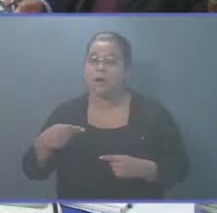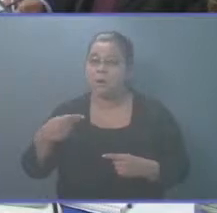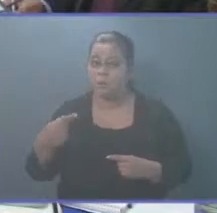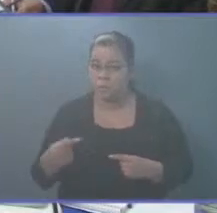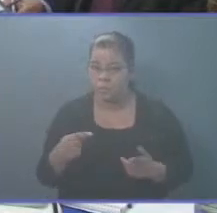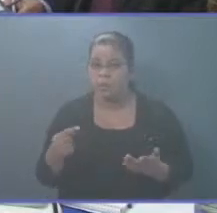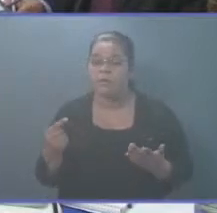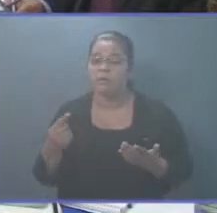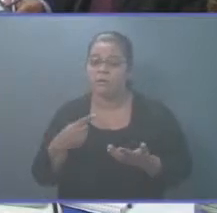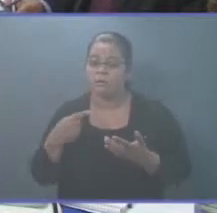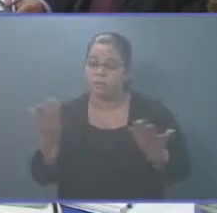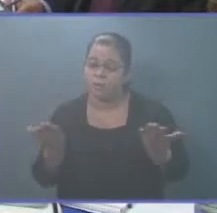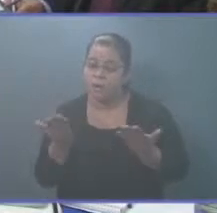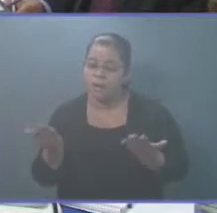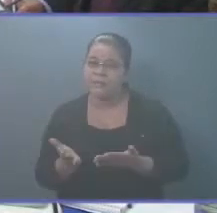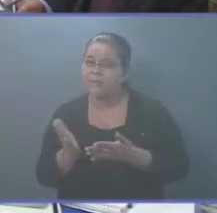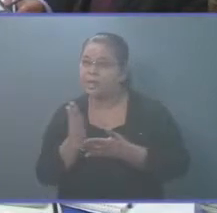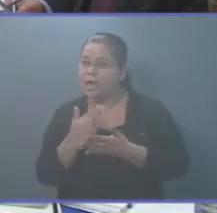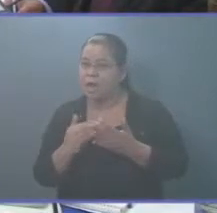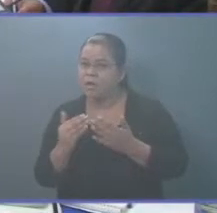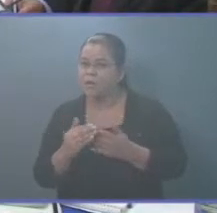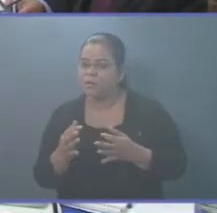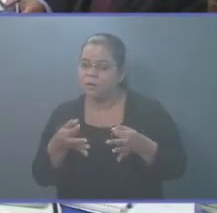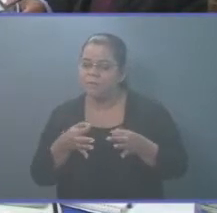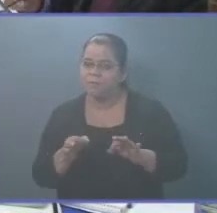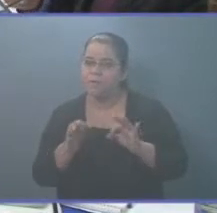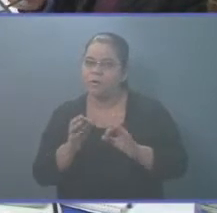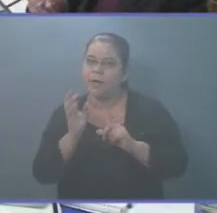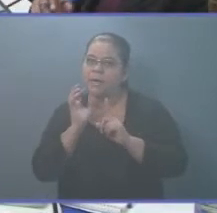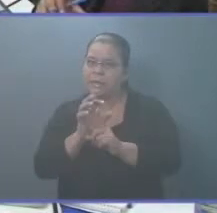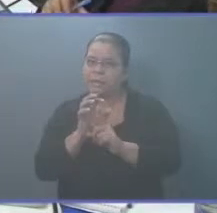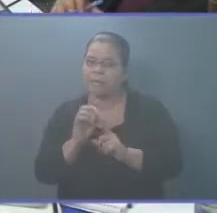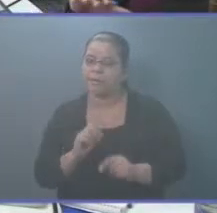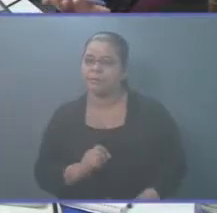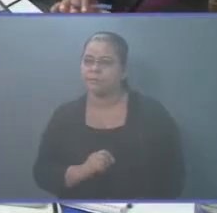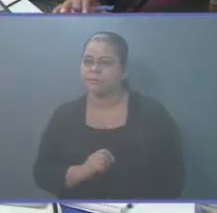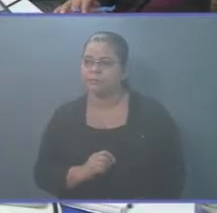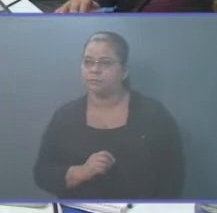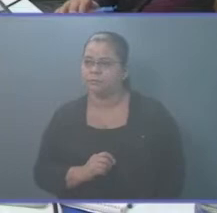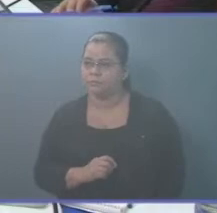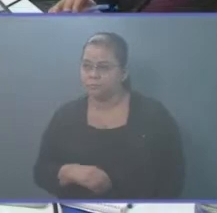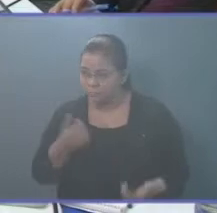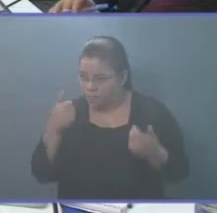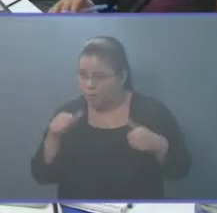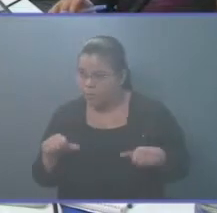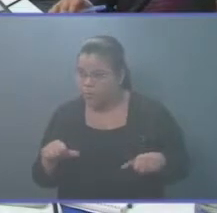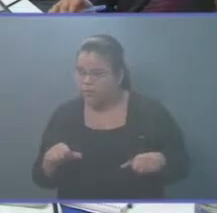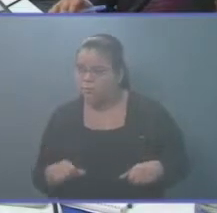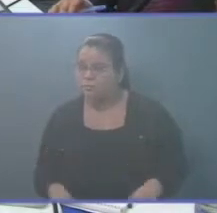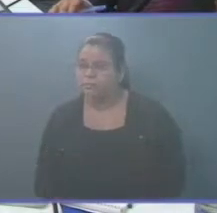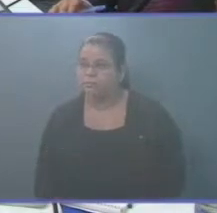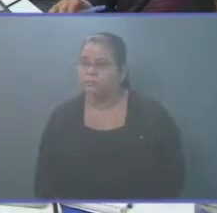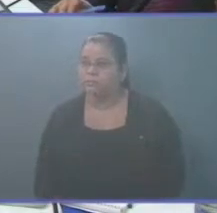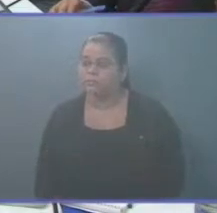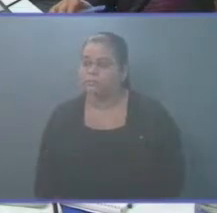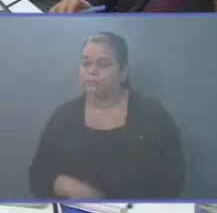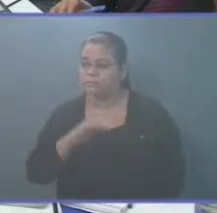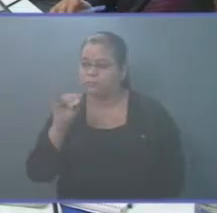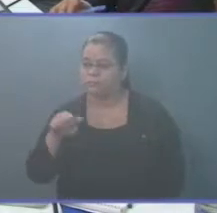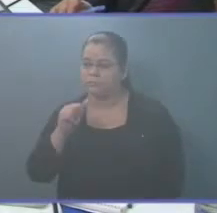sido cometido en modalidad de crimen organizado. ¿De acuerdo, Javier? Sí. Javier.